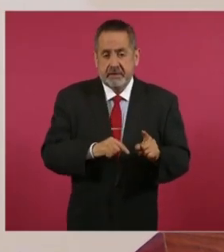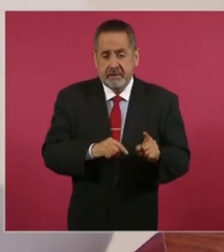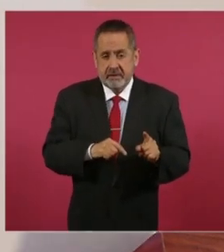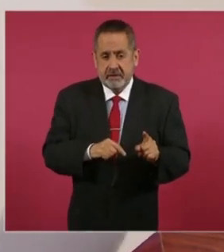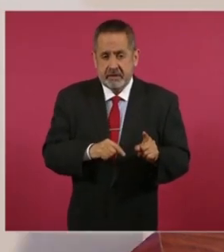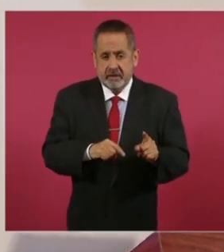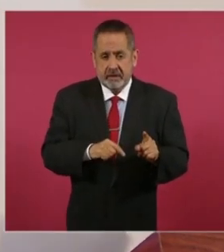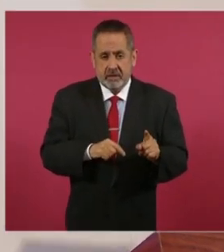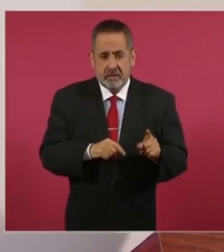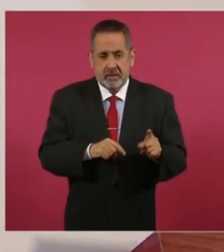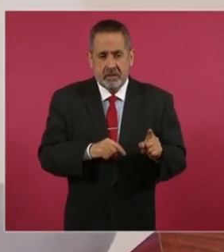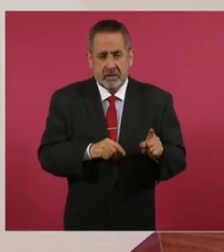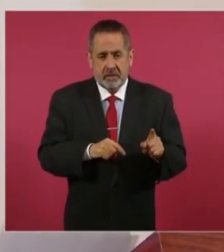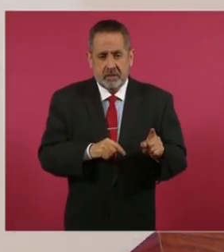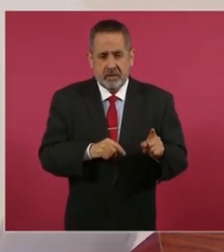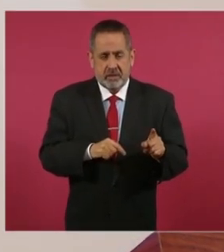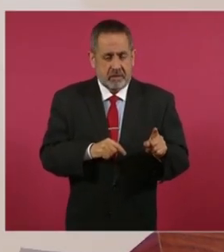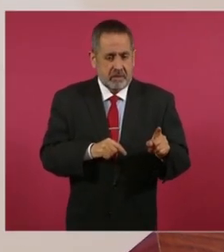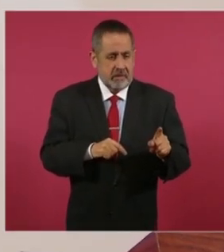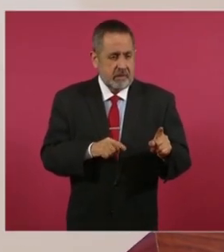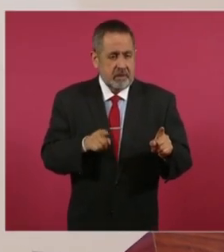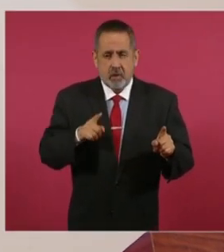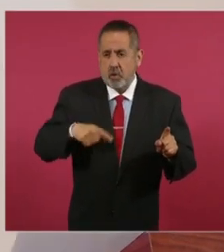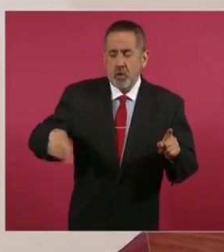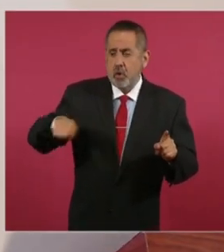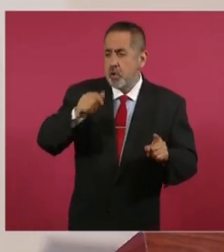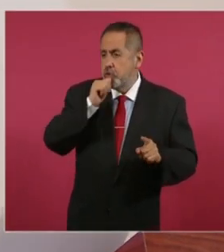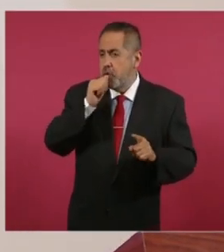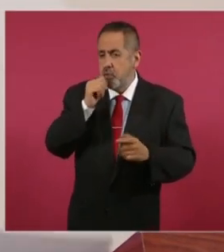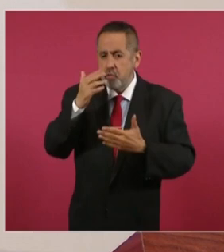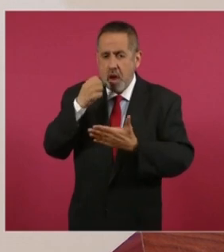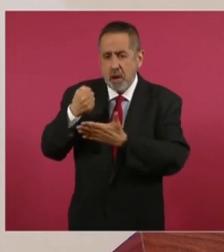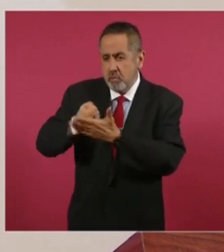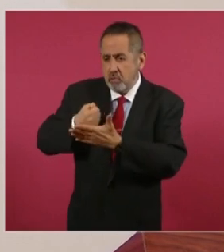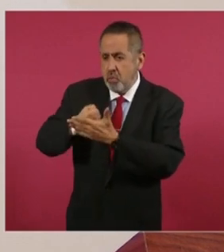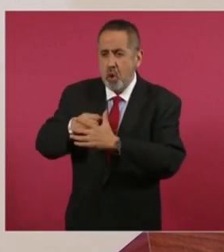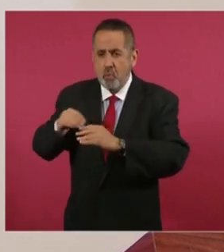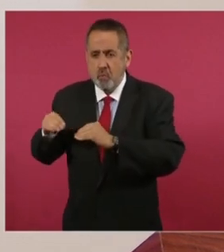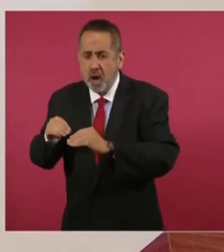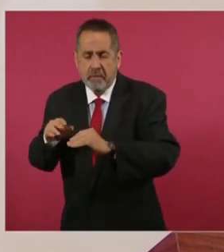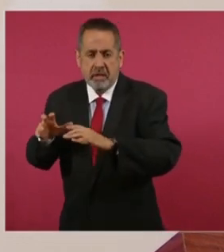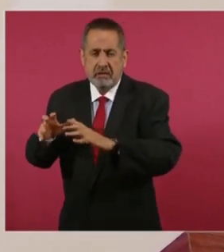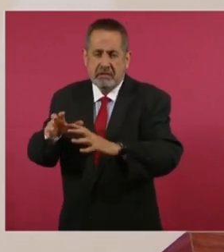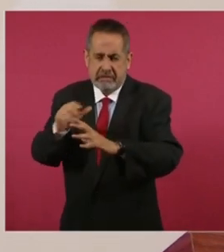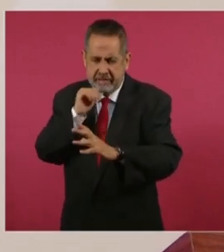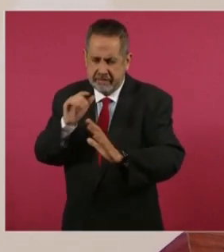tenían los movimientos sociales y los movimientos opositores